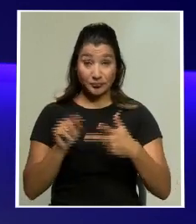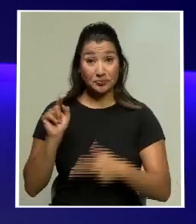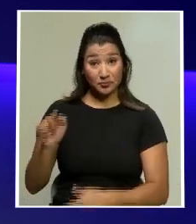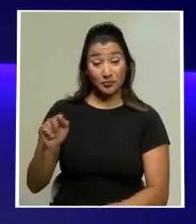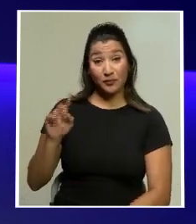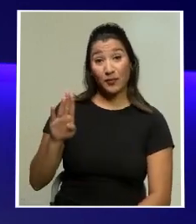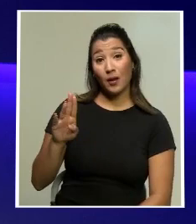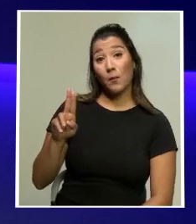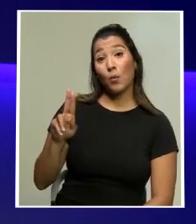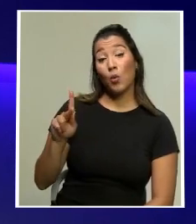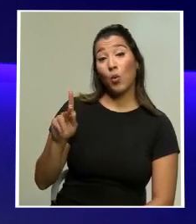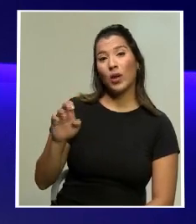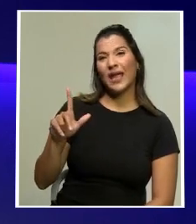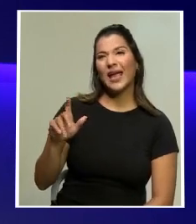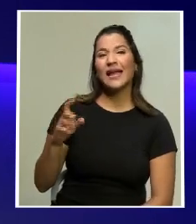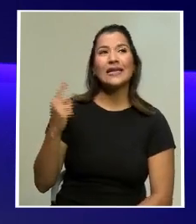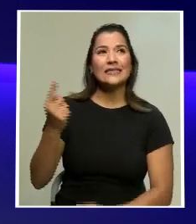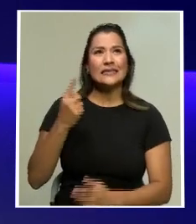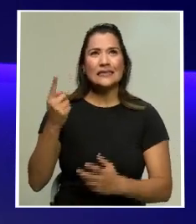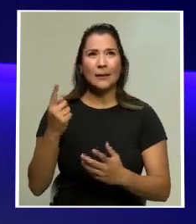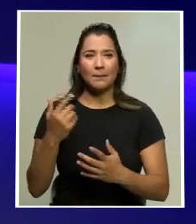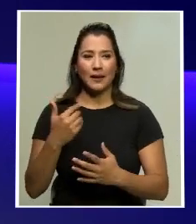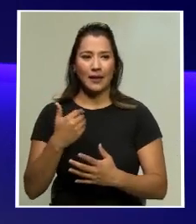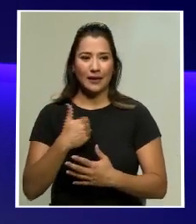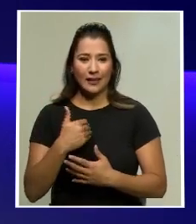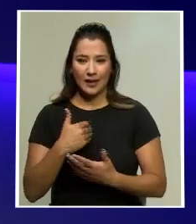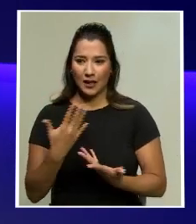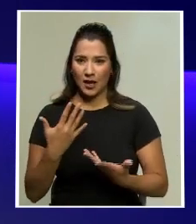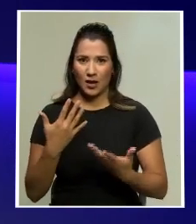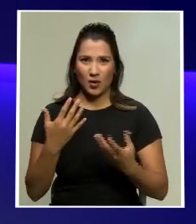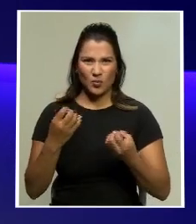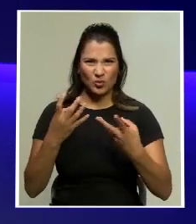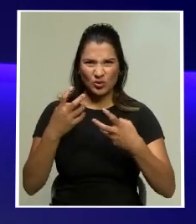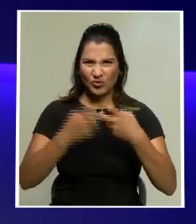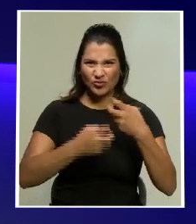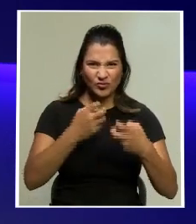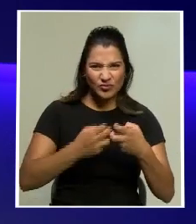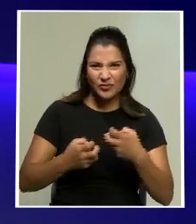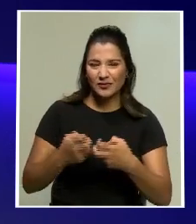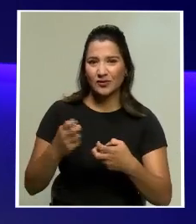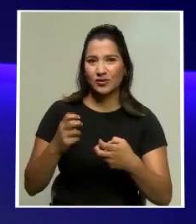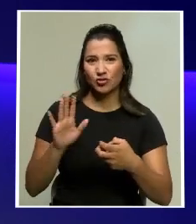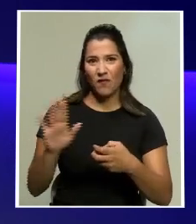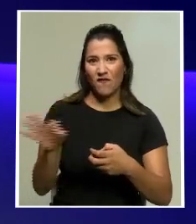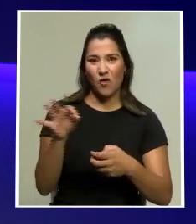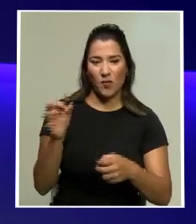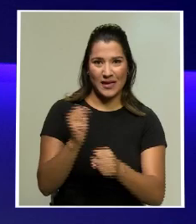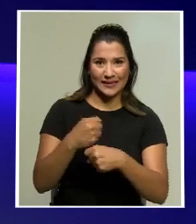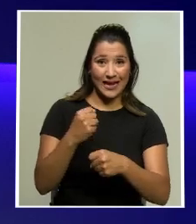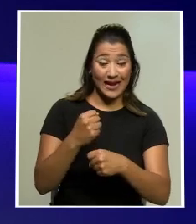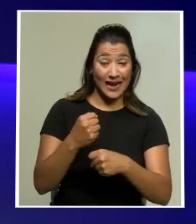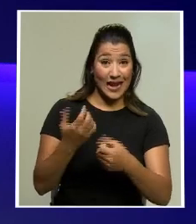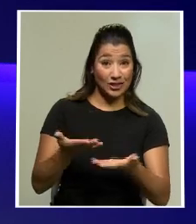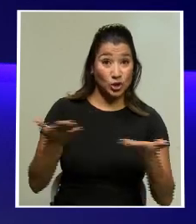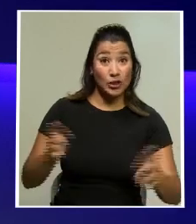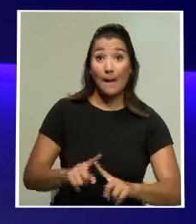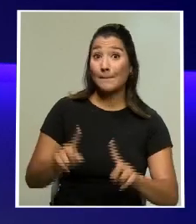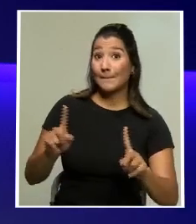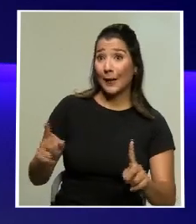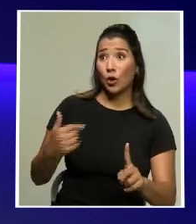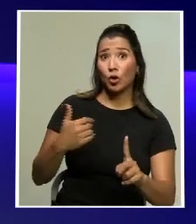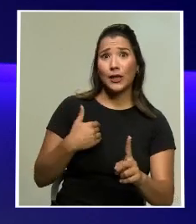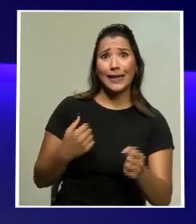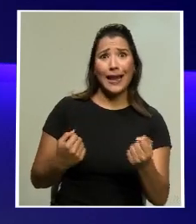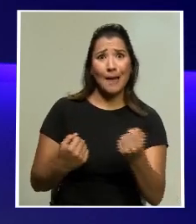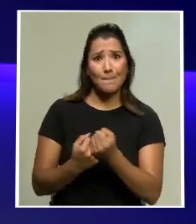es controvertido, pero tiene una aprobación popular de más del 90% y gobierna un país que ya